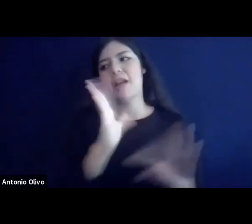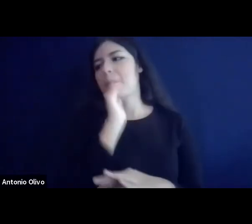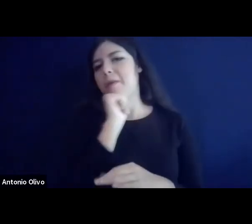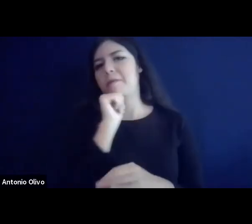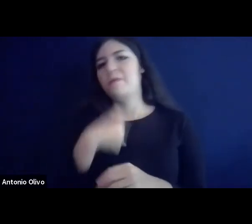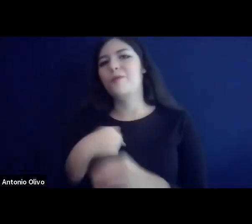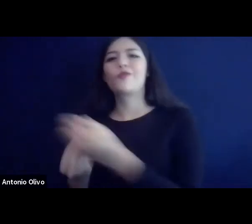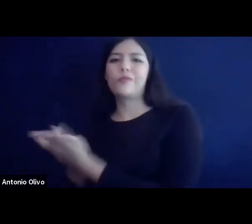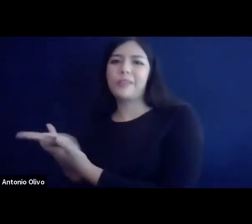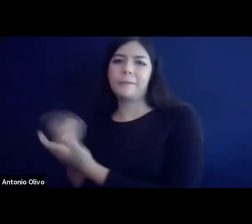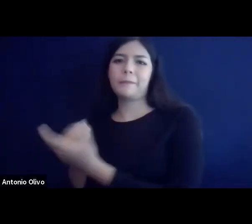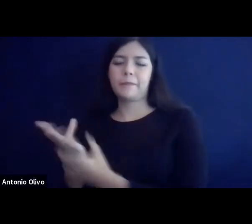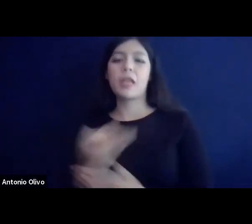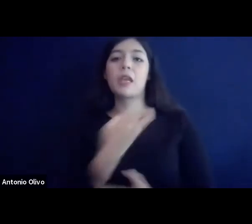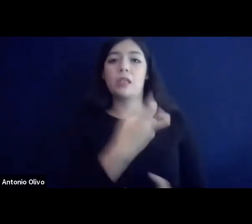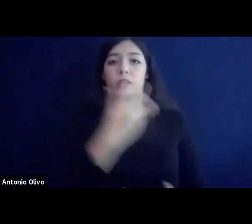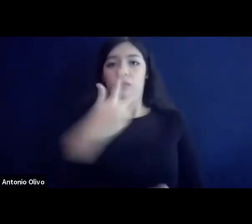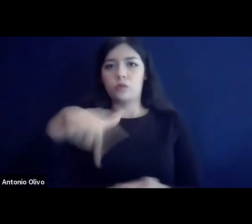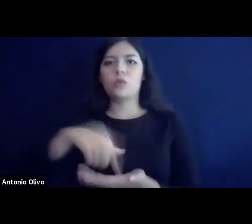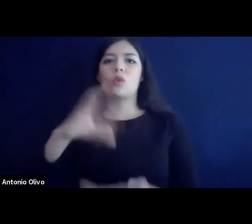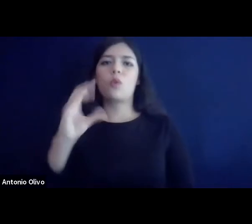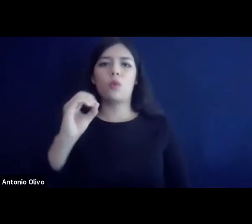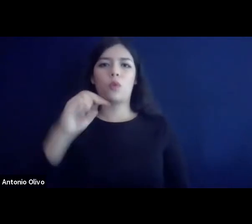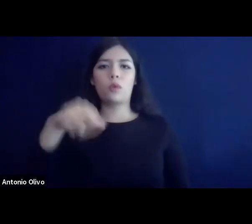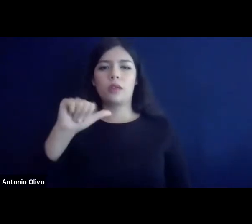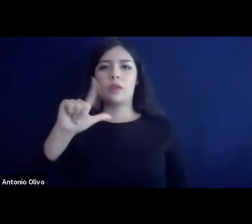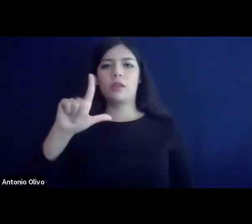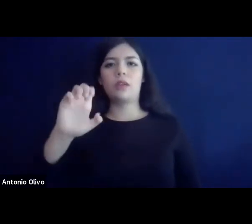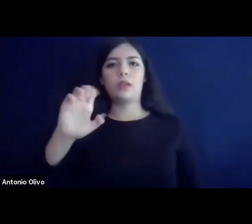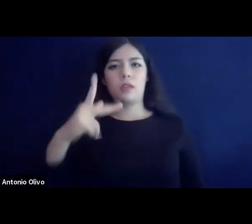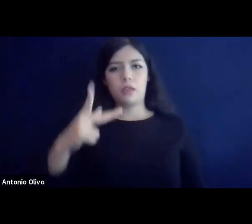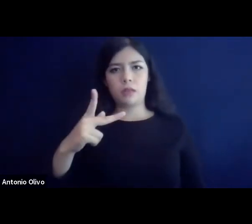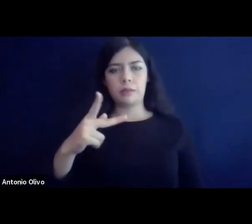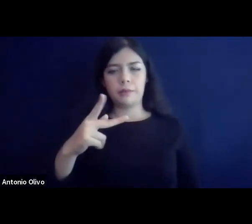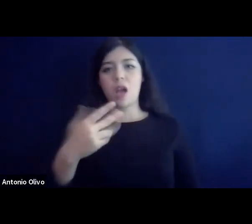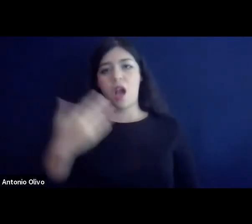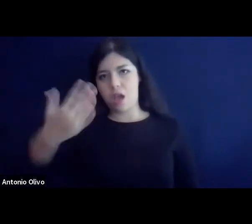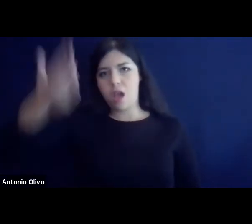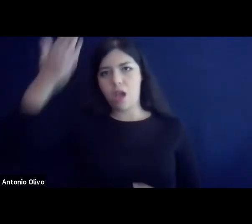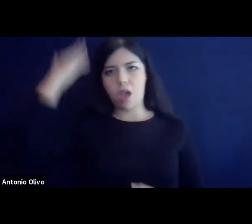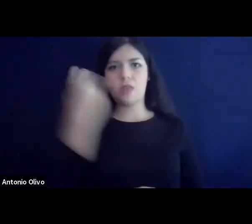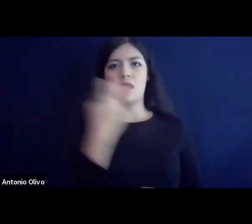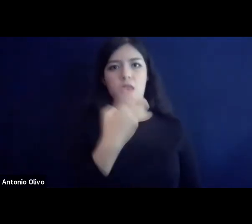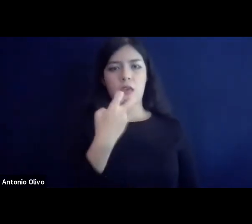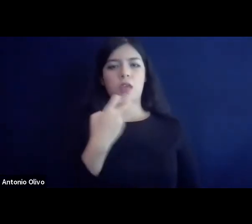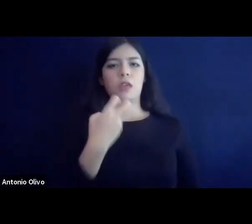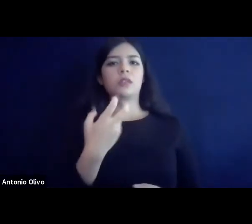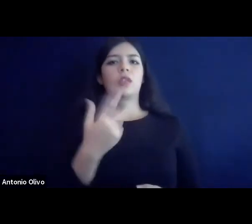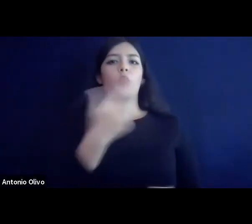yo entro al CONALEP, en el CONALEP quiero aclarar que los, no sé si todavía, pero en aquel entonces los maestros no teníamos ninguna